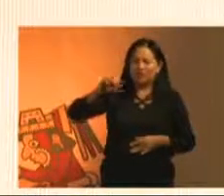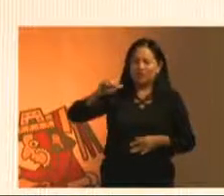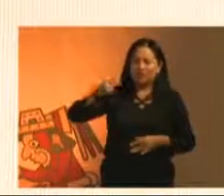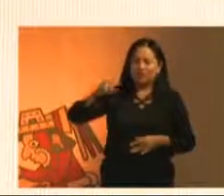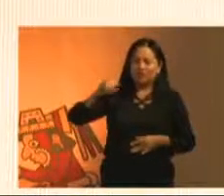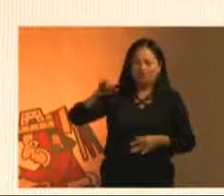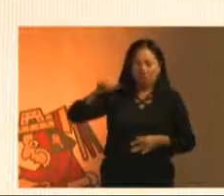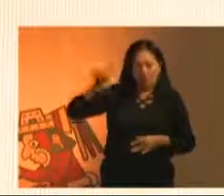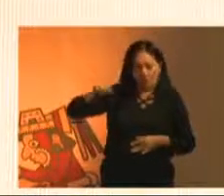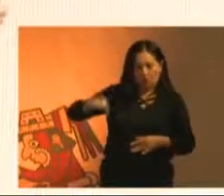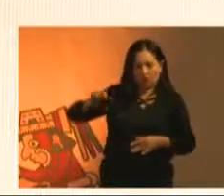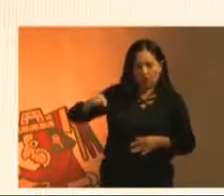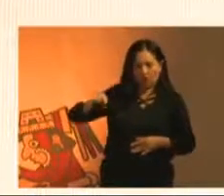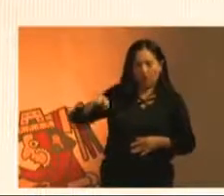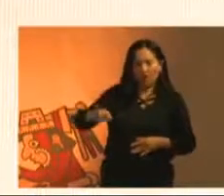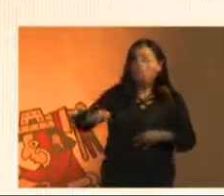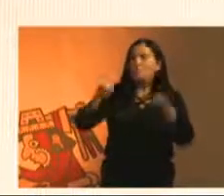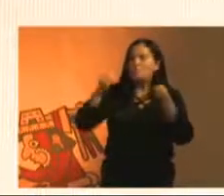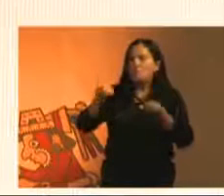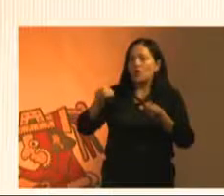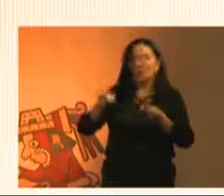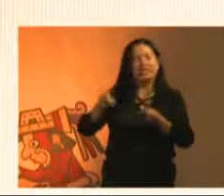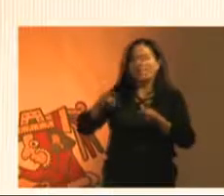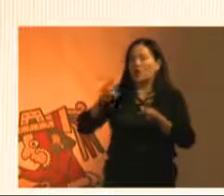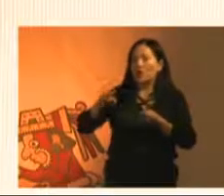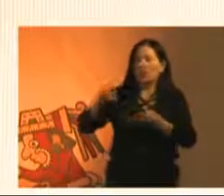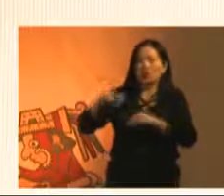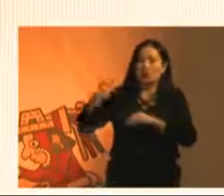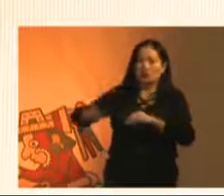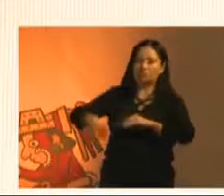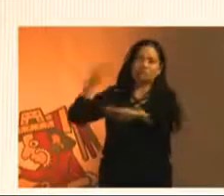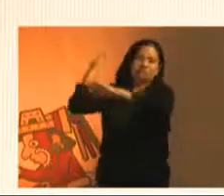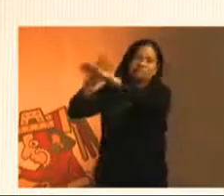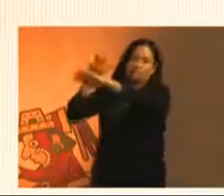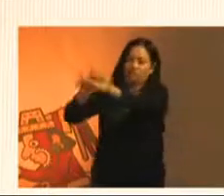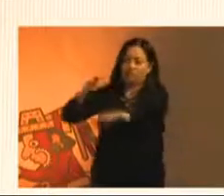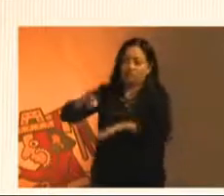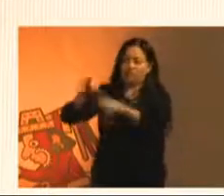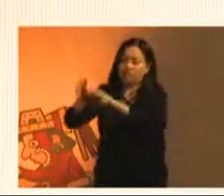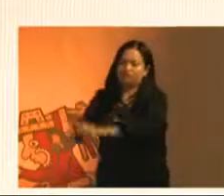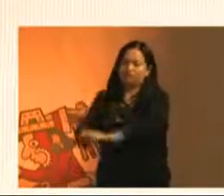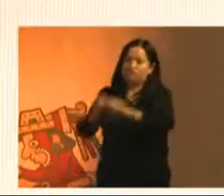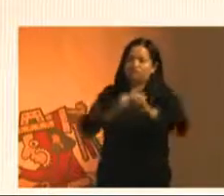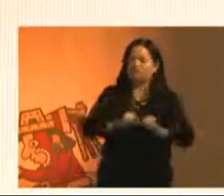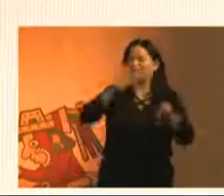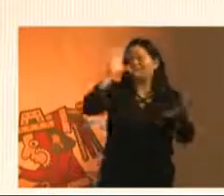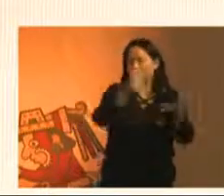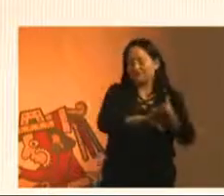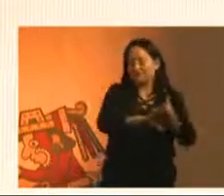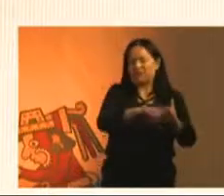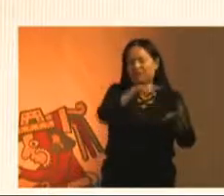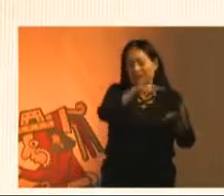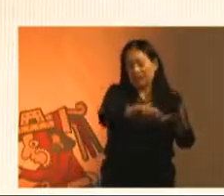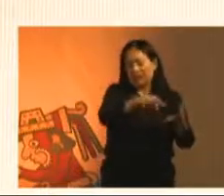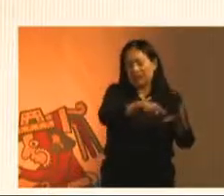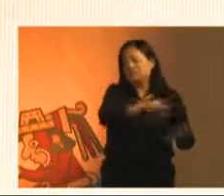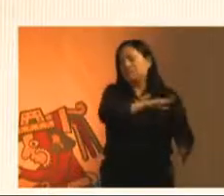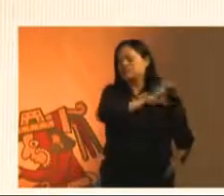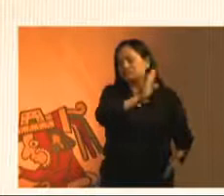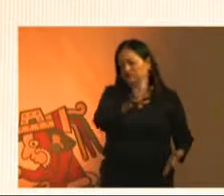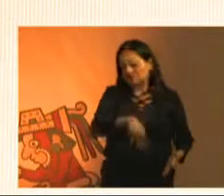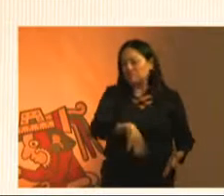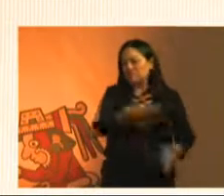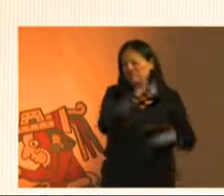ricardo flores magón fue uno de los miles de radicales que fueron a dar a la cárcel en eeuu y ricardo moriría en la cárcel en